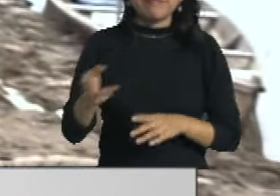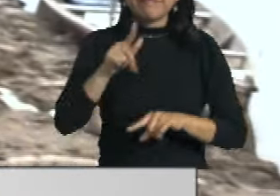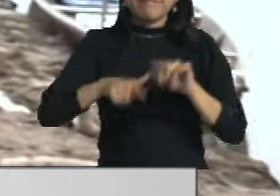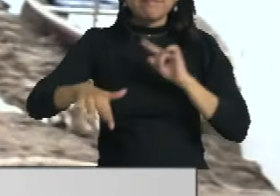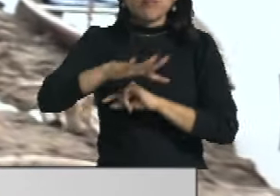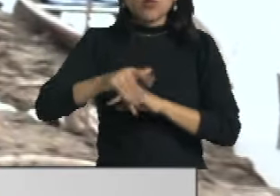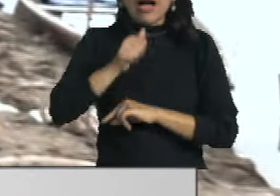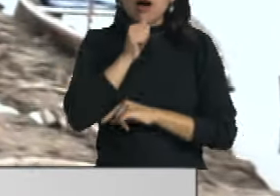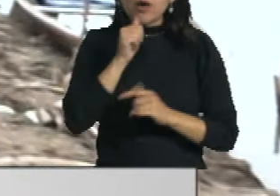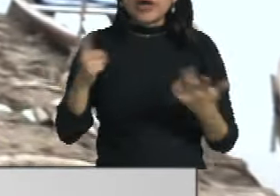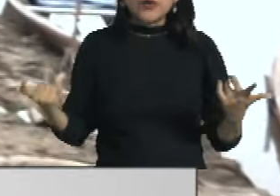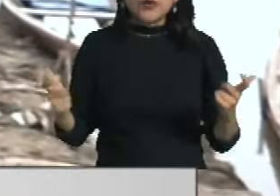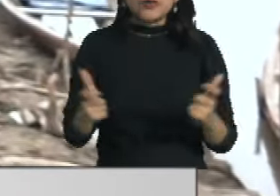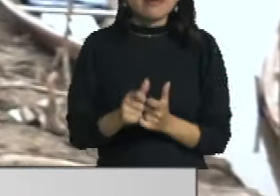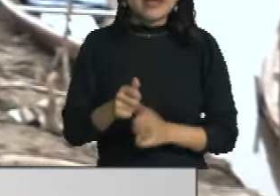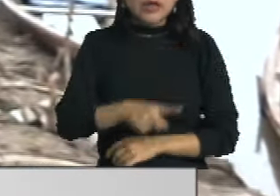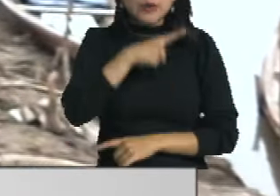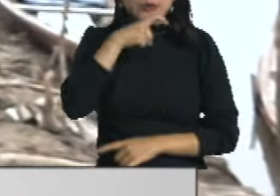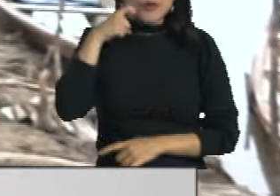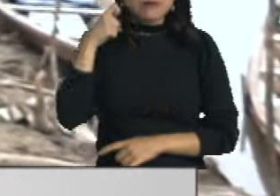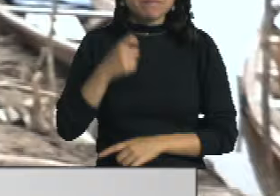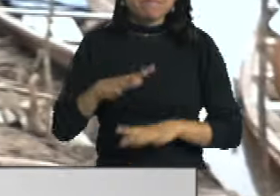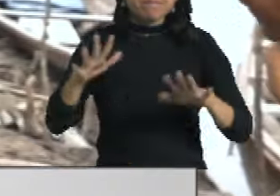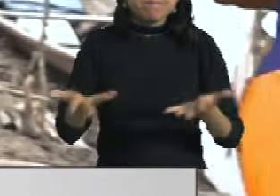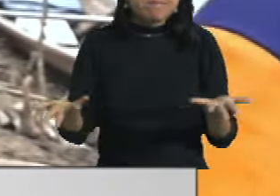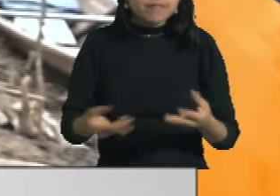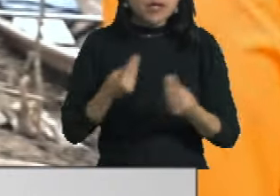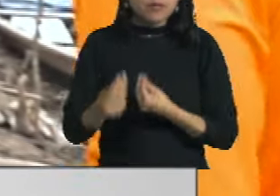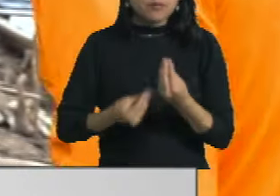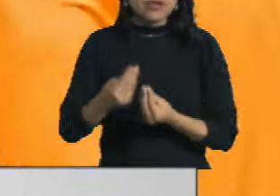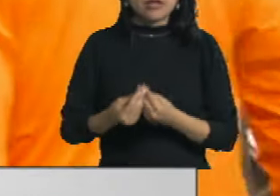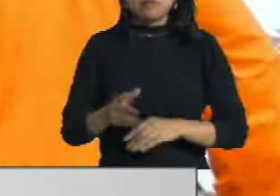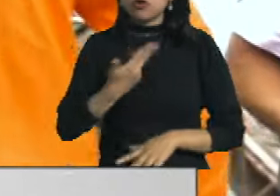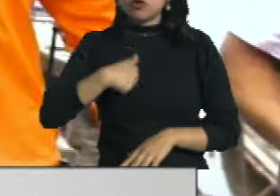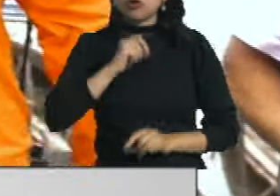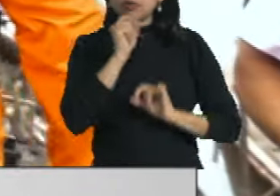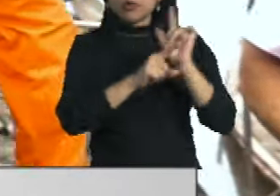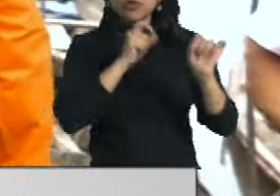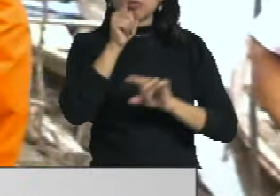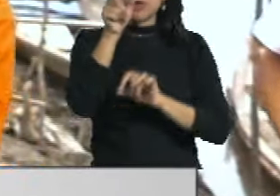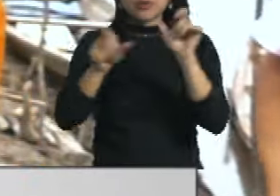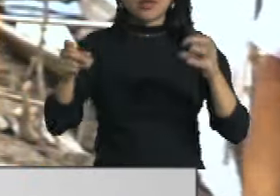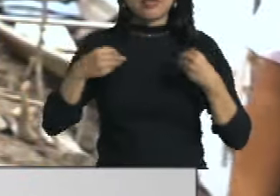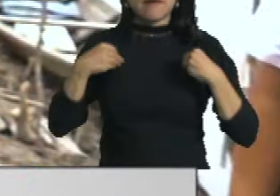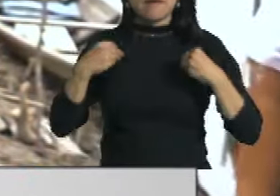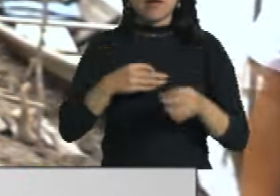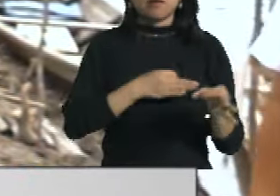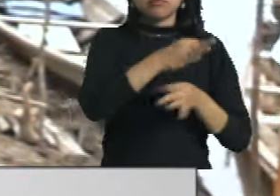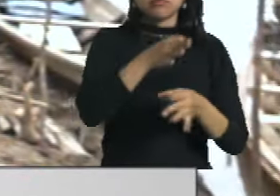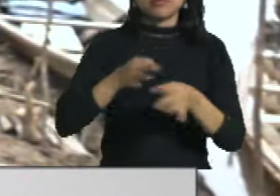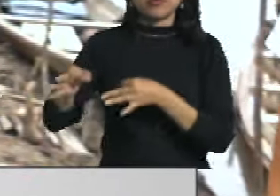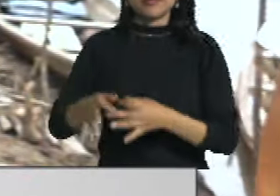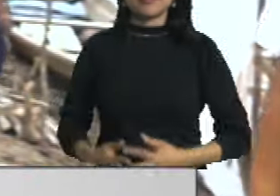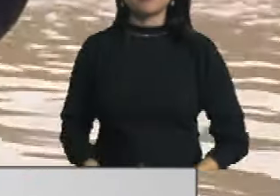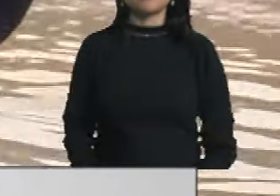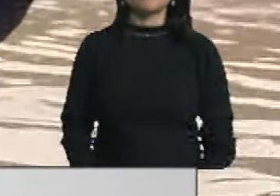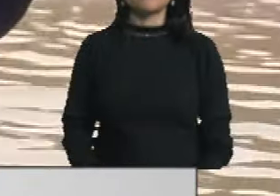algunos pescadores afectados, la población directamente por todo esto que se está presentando en los dos municipios del